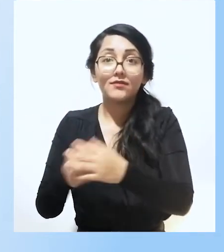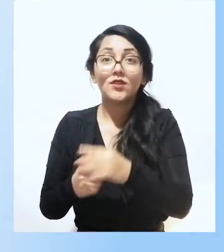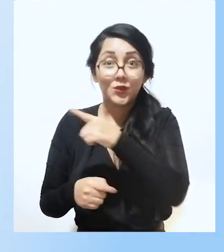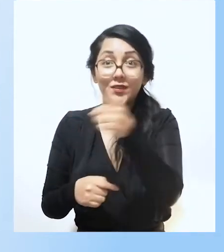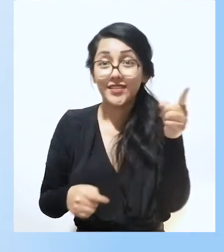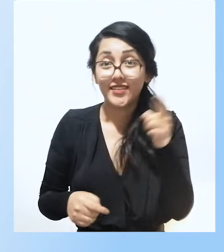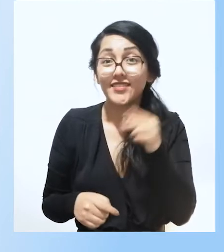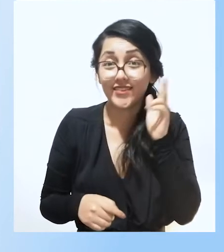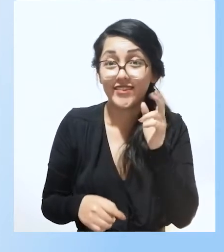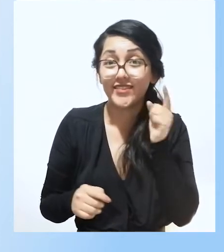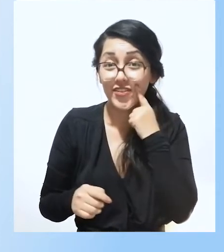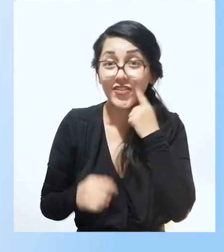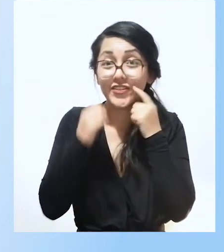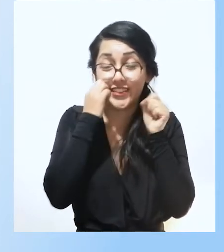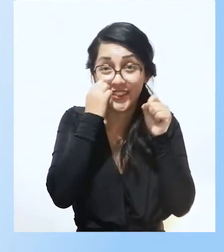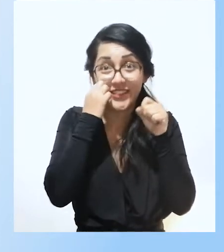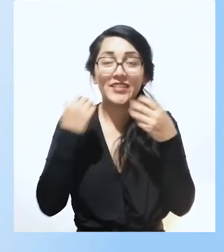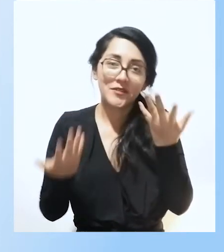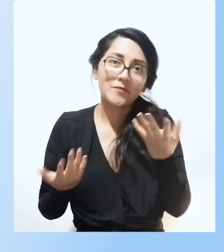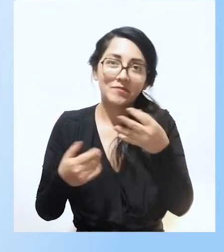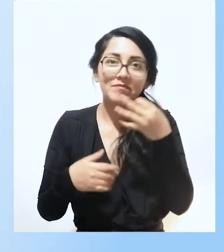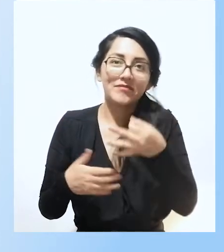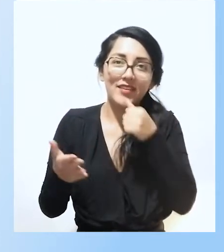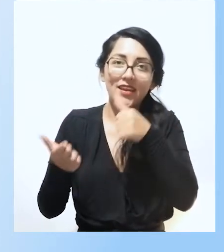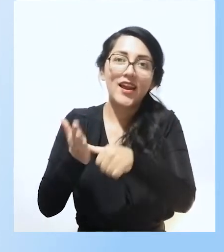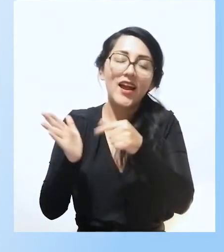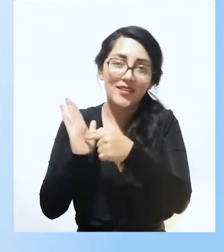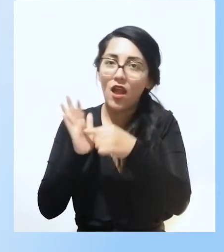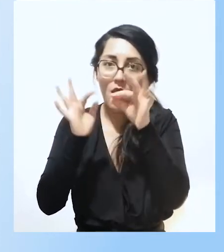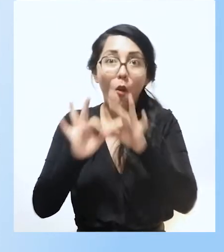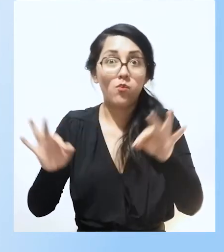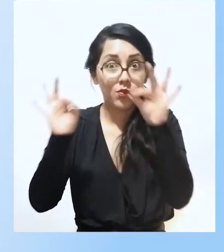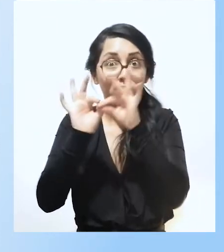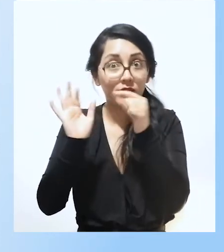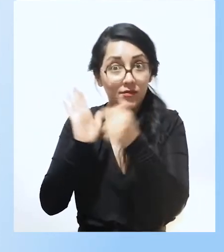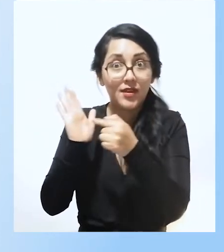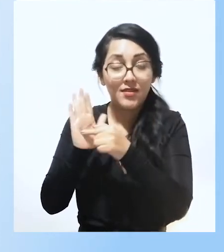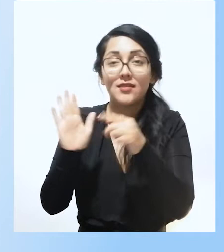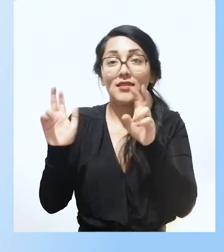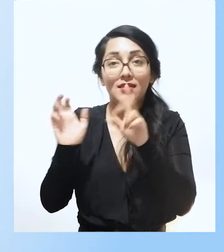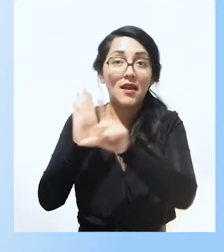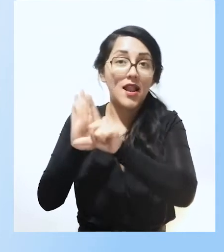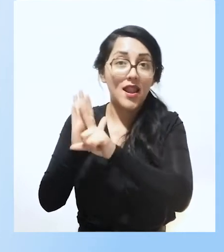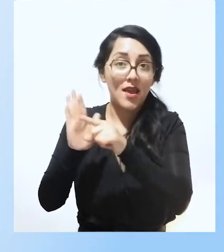habéis oído nombrar porque es realmente un gran e importante referente legislativo.